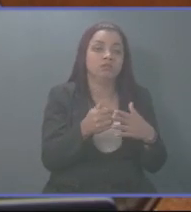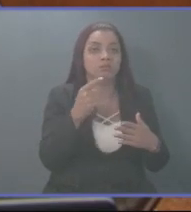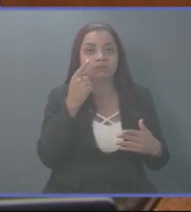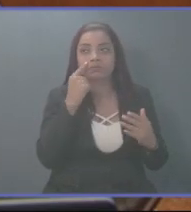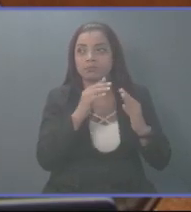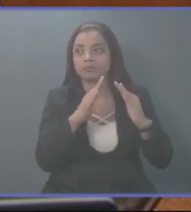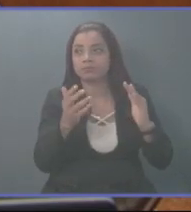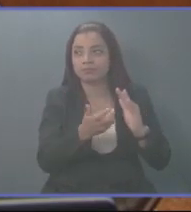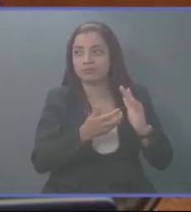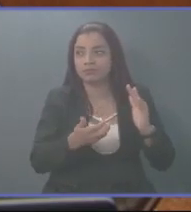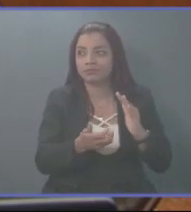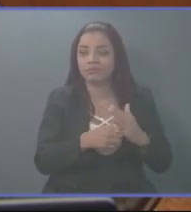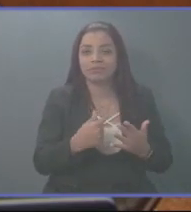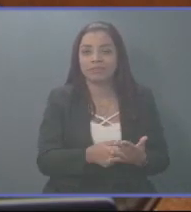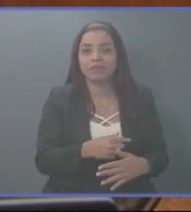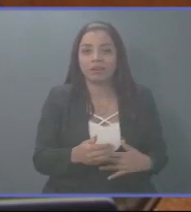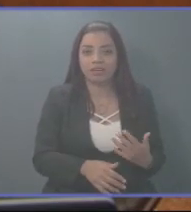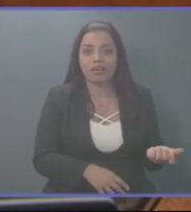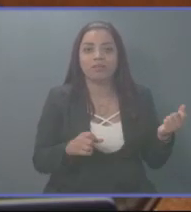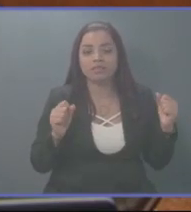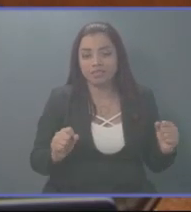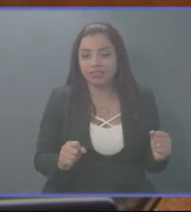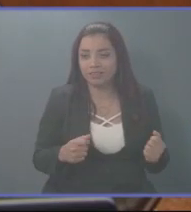de residencia habitual.